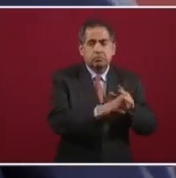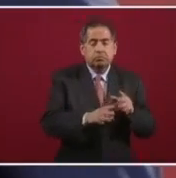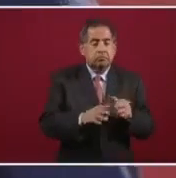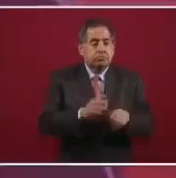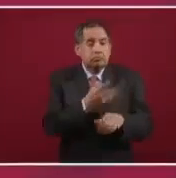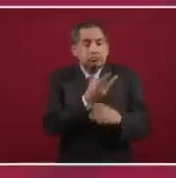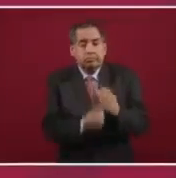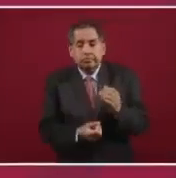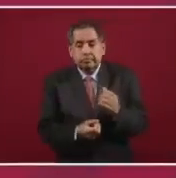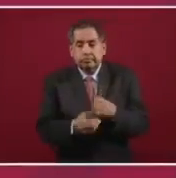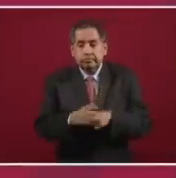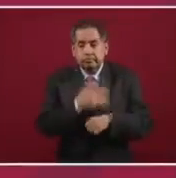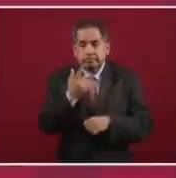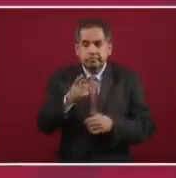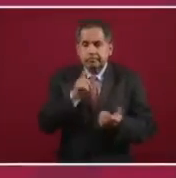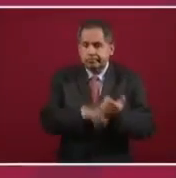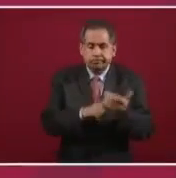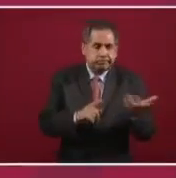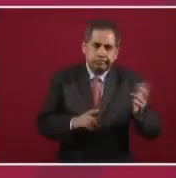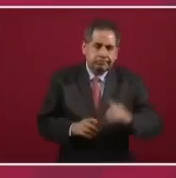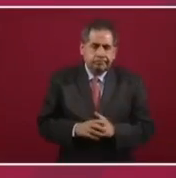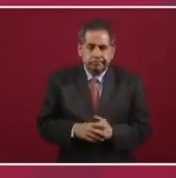escaparon porque pues hay